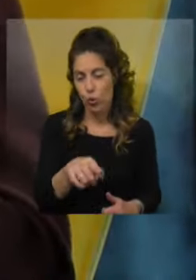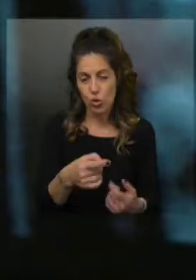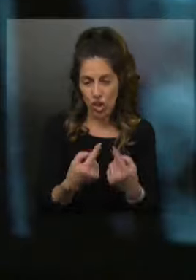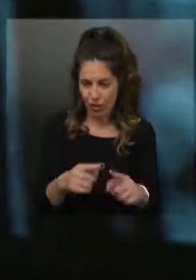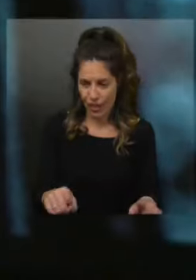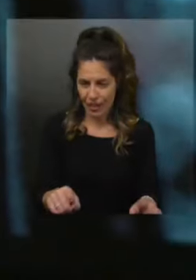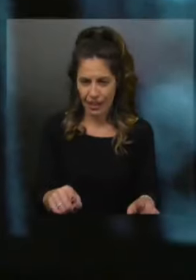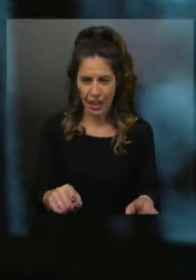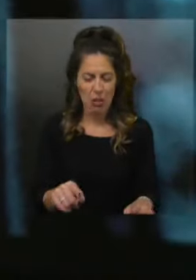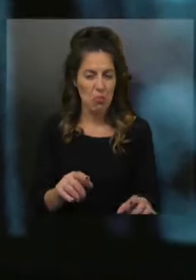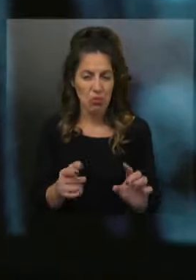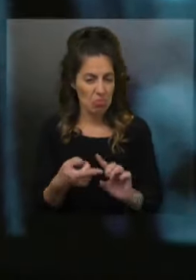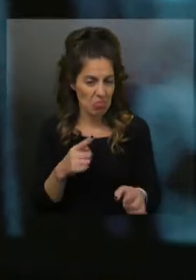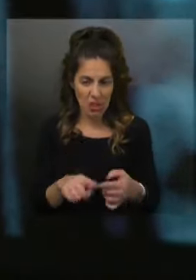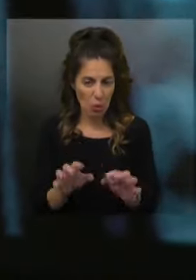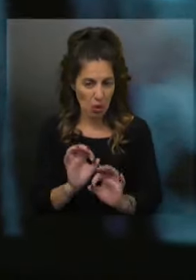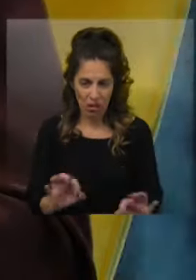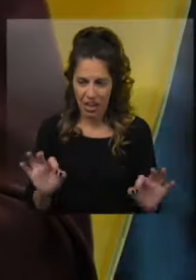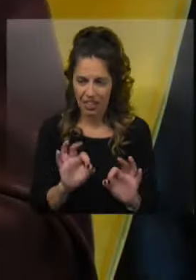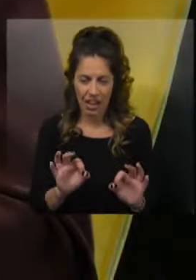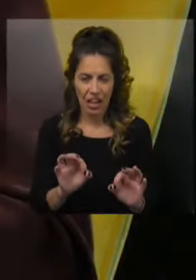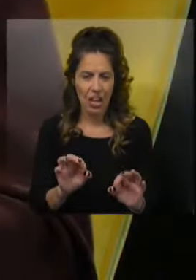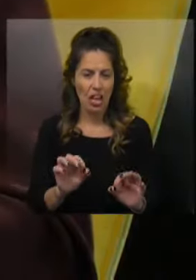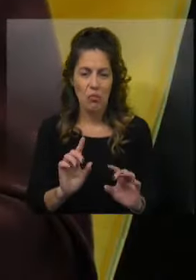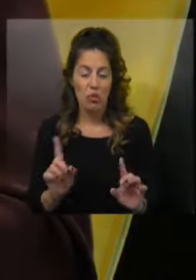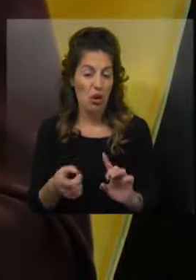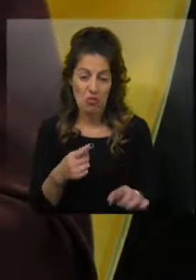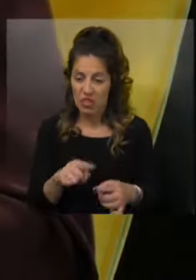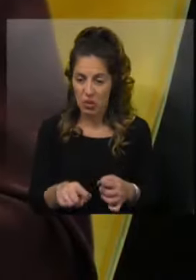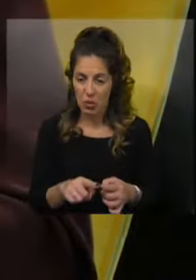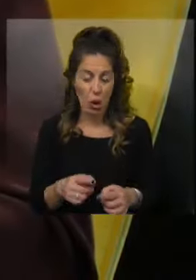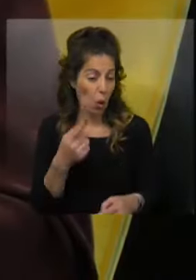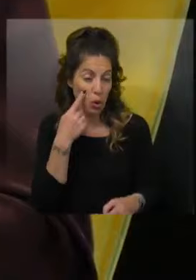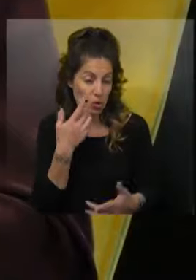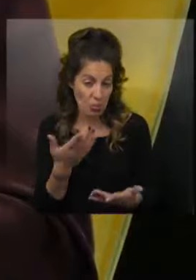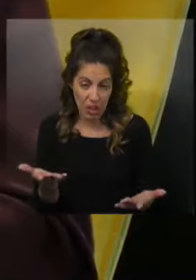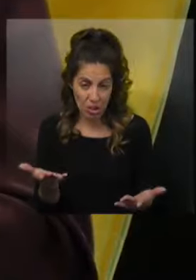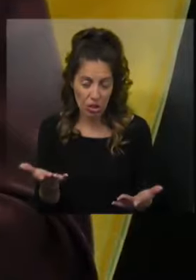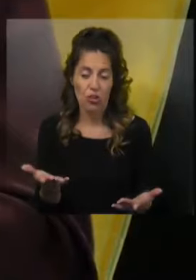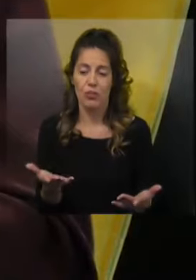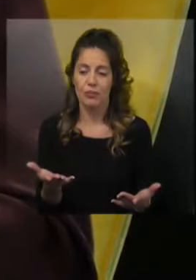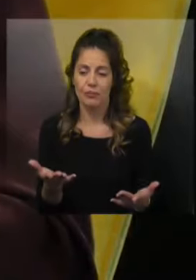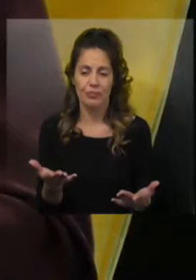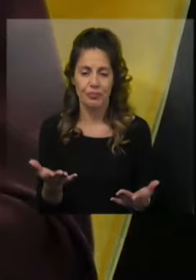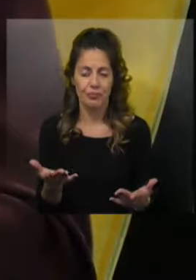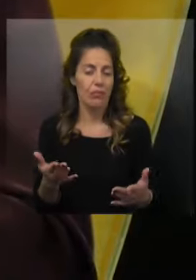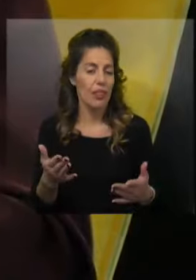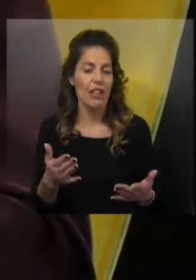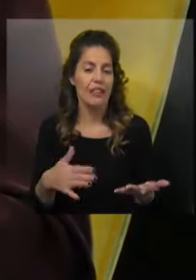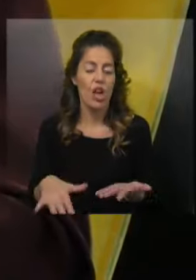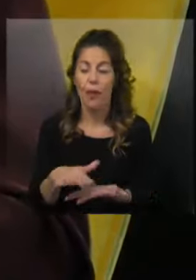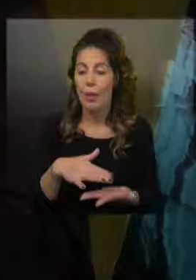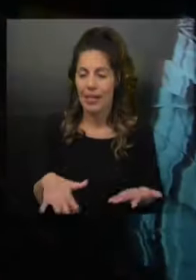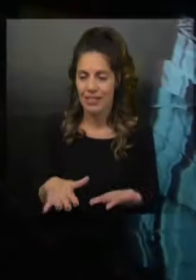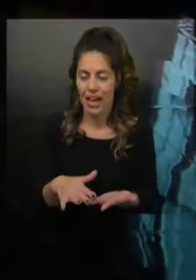diferente vos no tenés ningún vínculo No ni siquiera tenías ni siquiera tenías un conocimiento de de lo que de lo que había